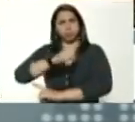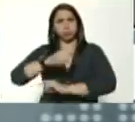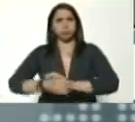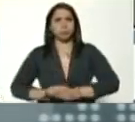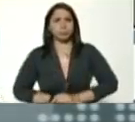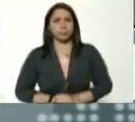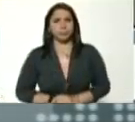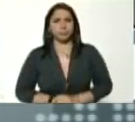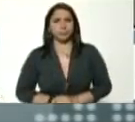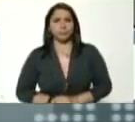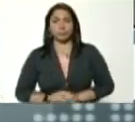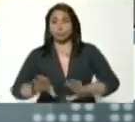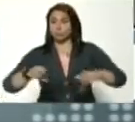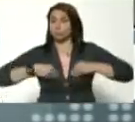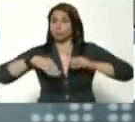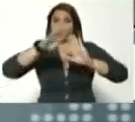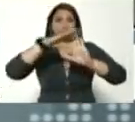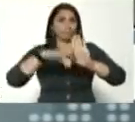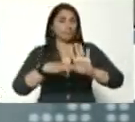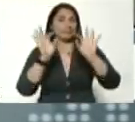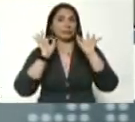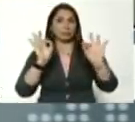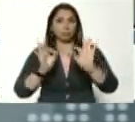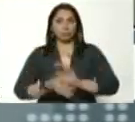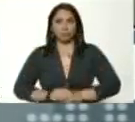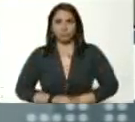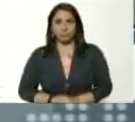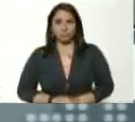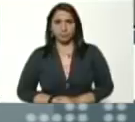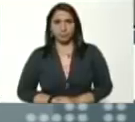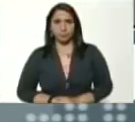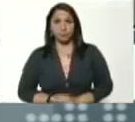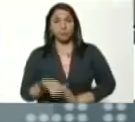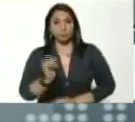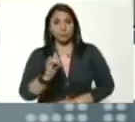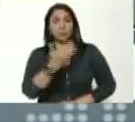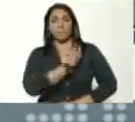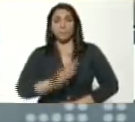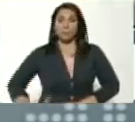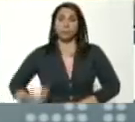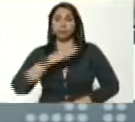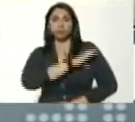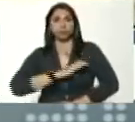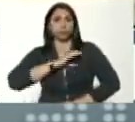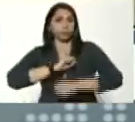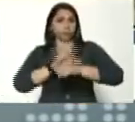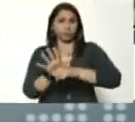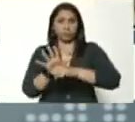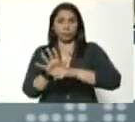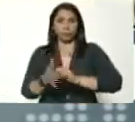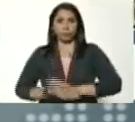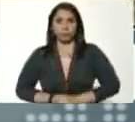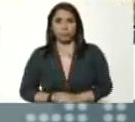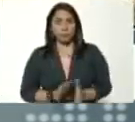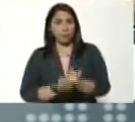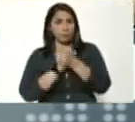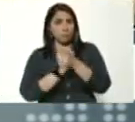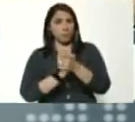a tomar medidas especiales. Aquí está la presidenta de la Comisión COVID-19, la